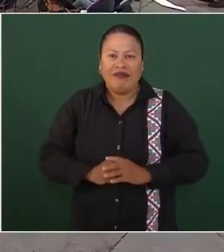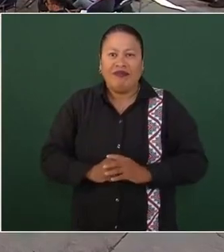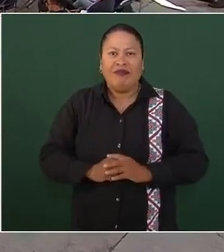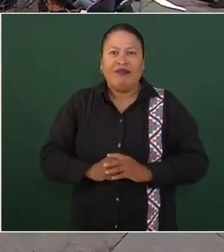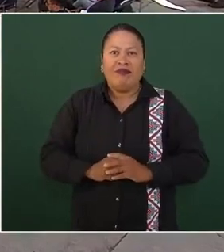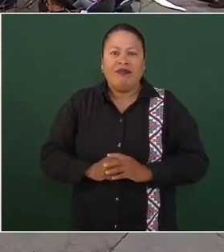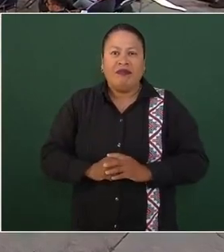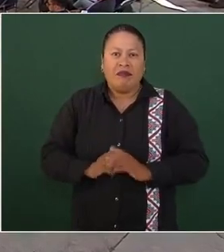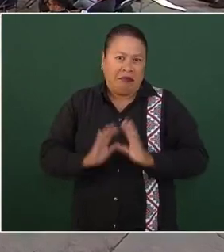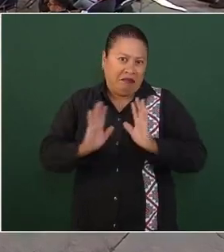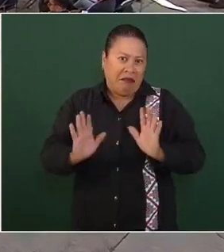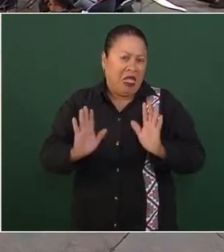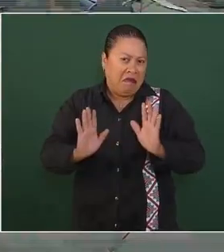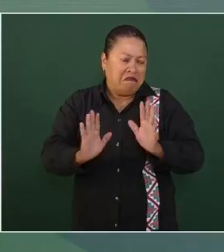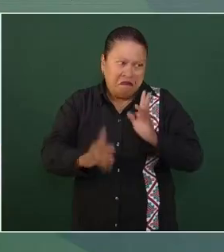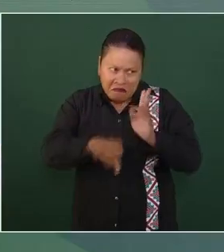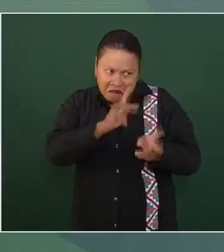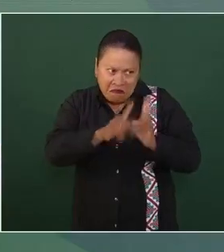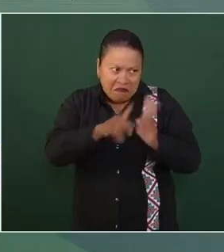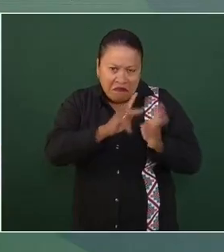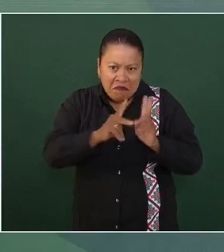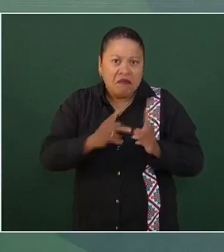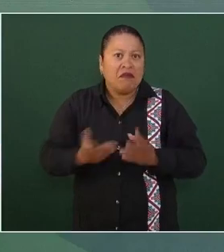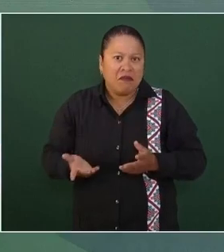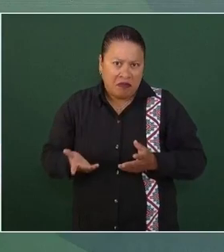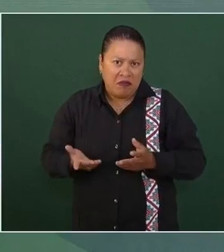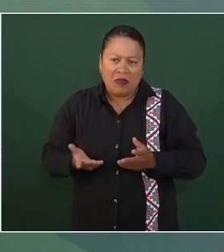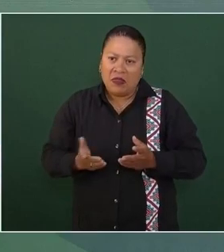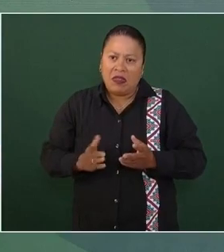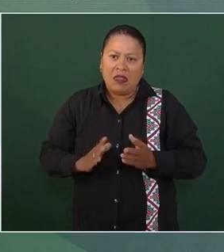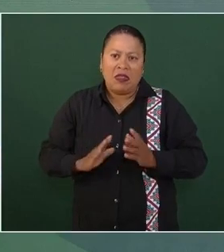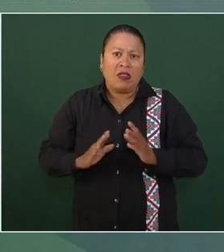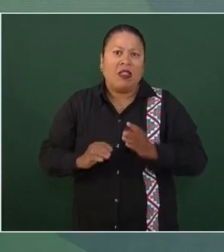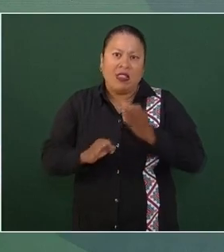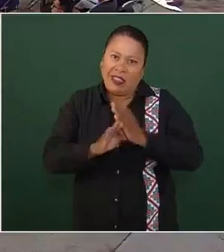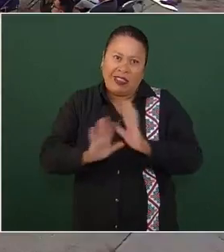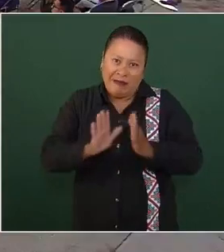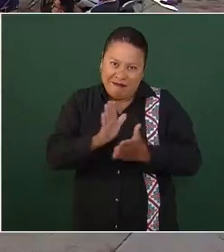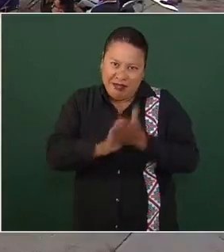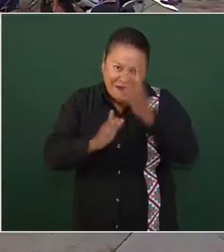y ya hablamos y ahora sí vámonos ya la ayuda